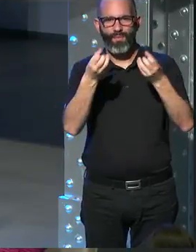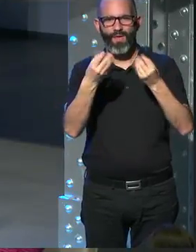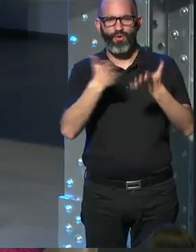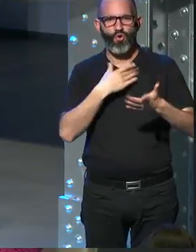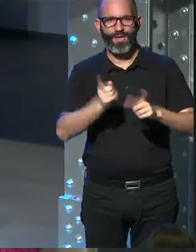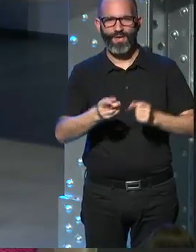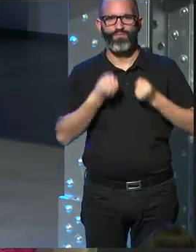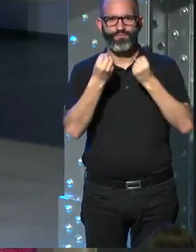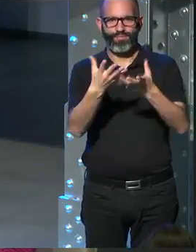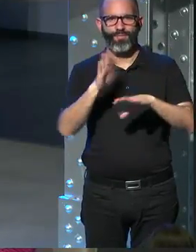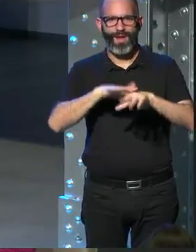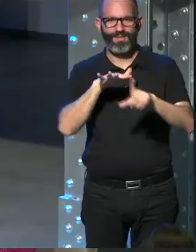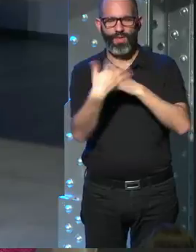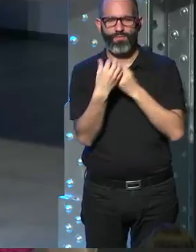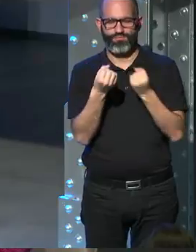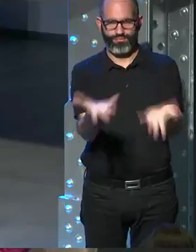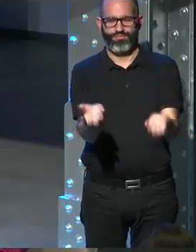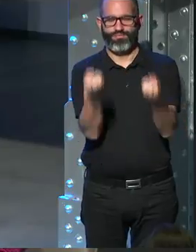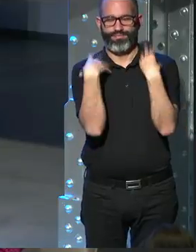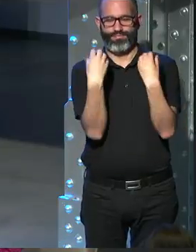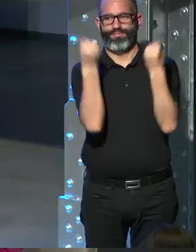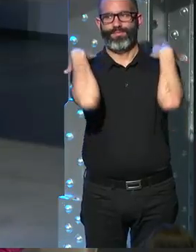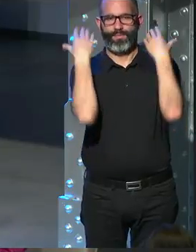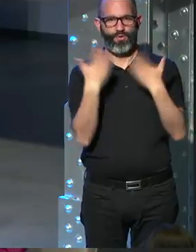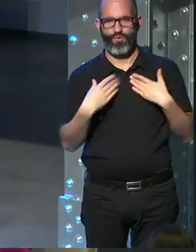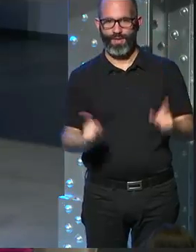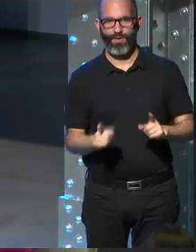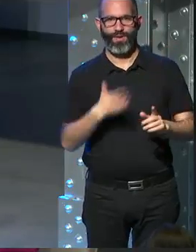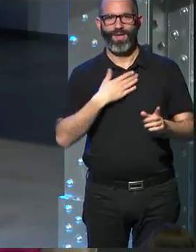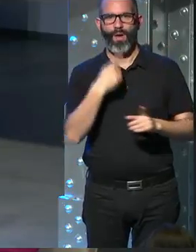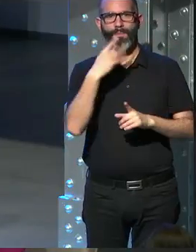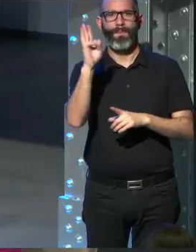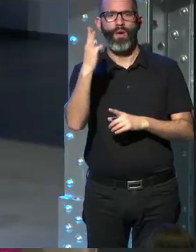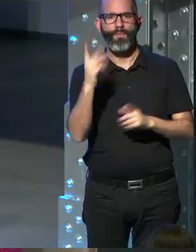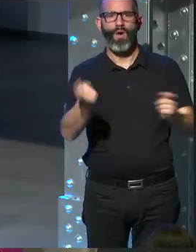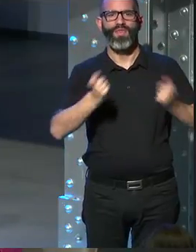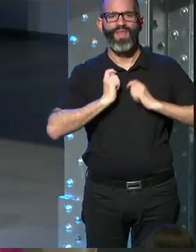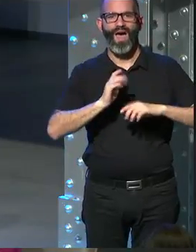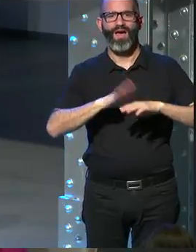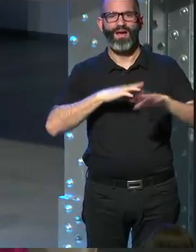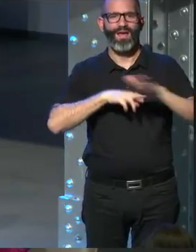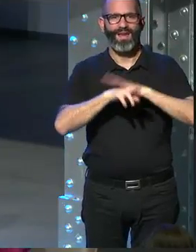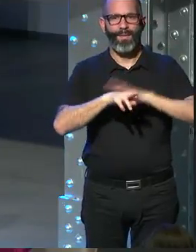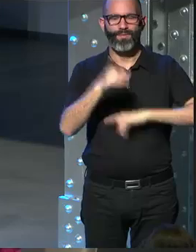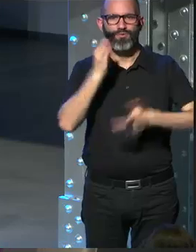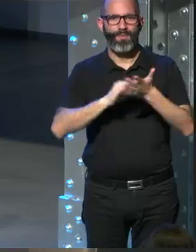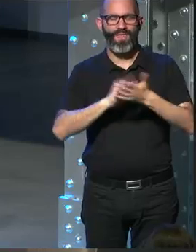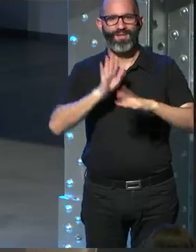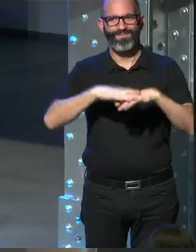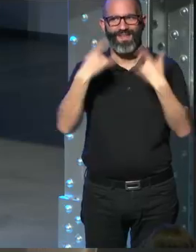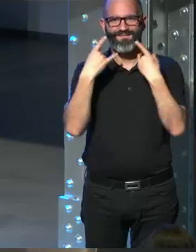estoy proporcionando en un momento dado. Entonces, PowerPoint pues, ofrece esta tentación